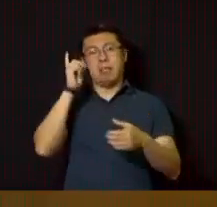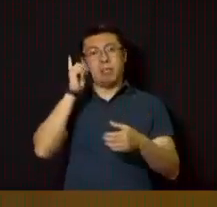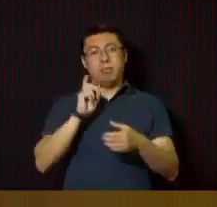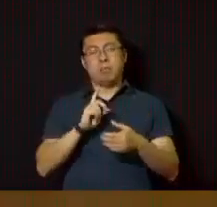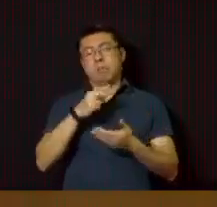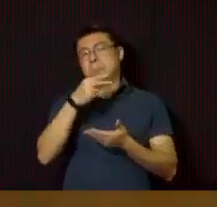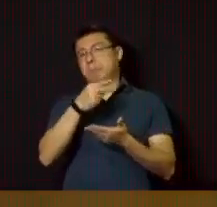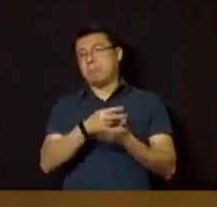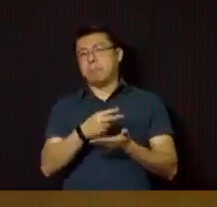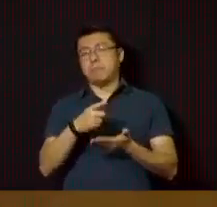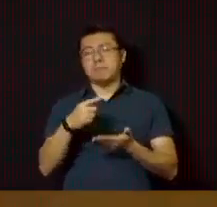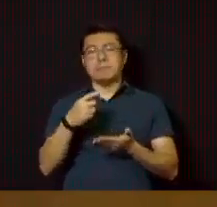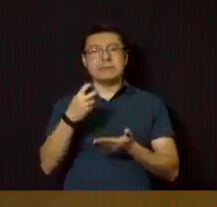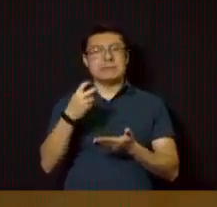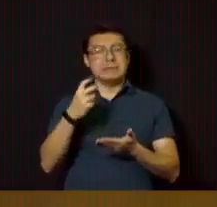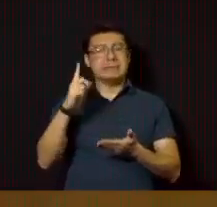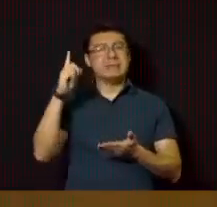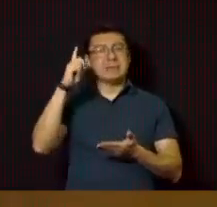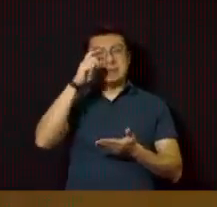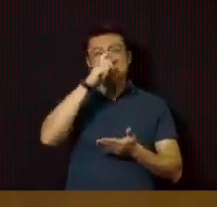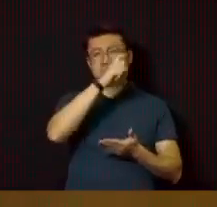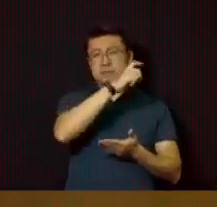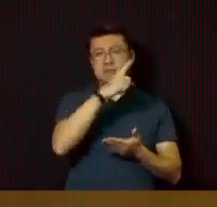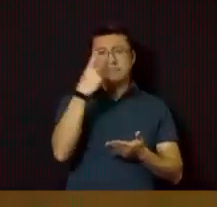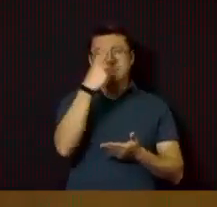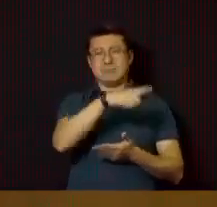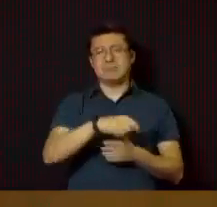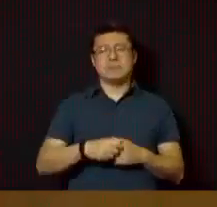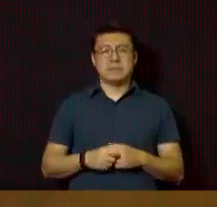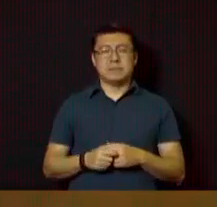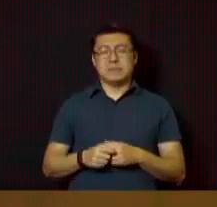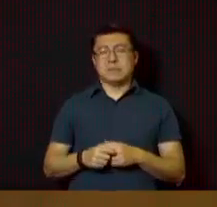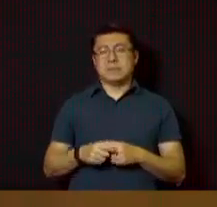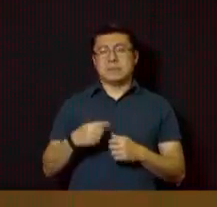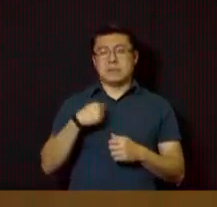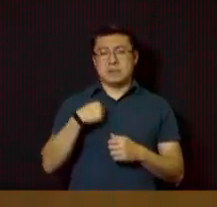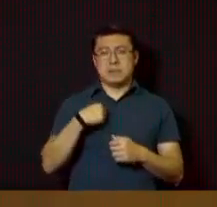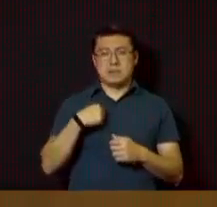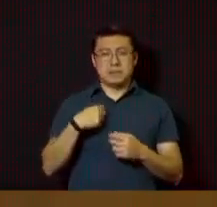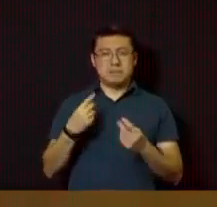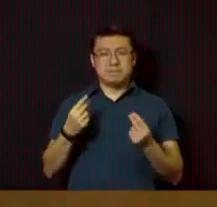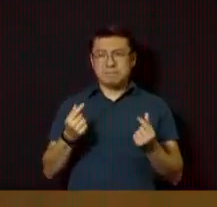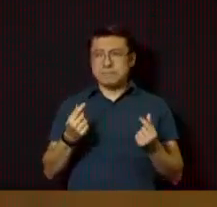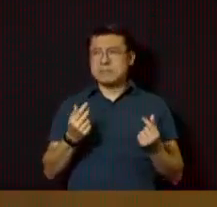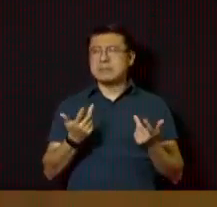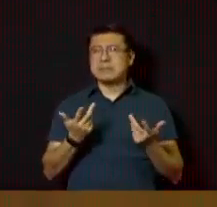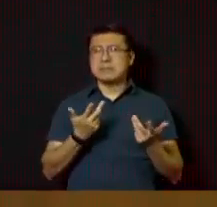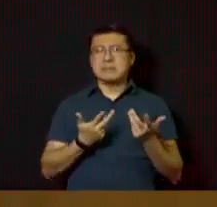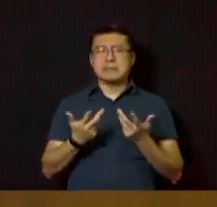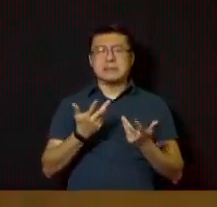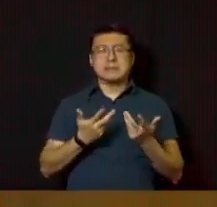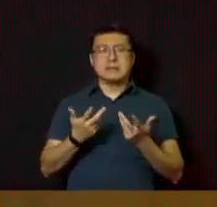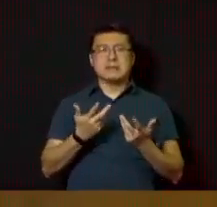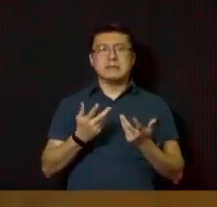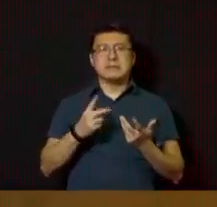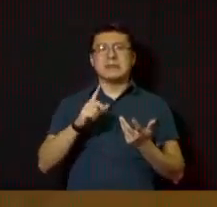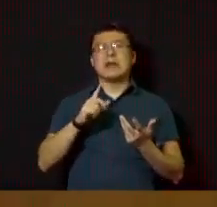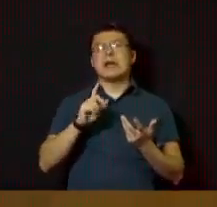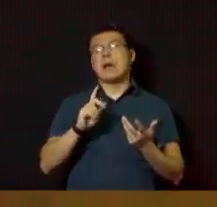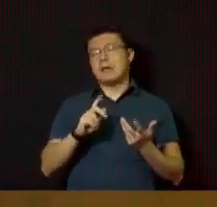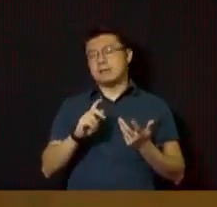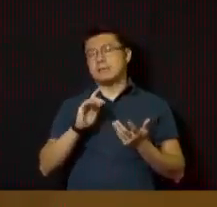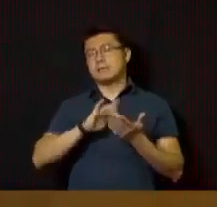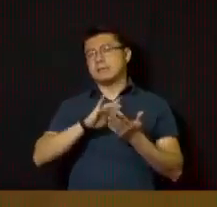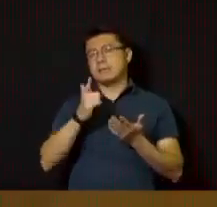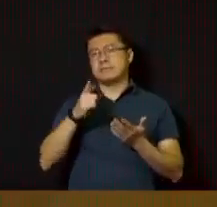muy difícil, muy duro eso. Y decía: tengo que resolver ese tema, ¿no? Y afortunadamente Irma